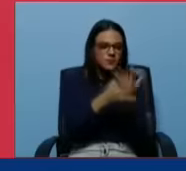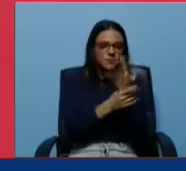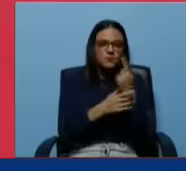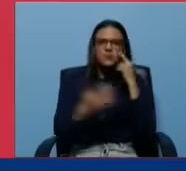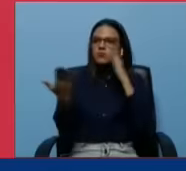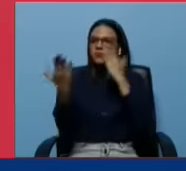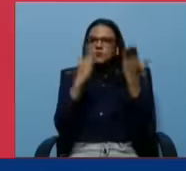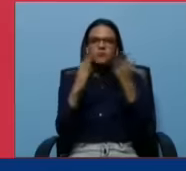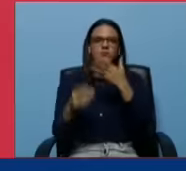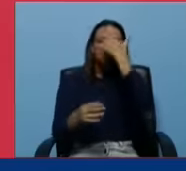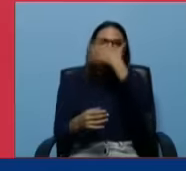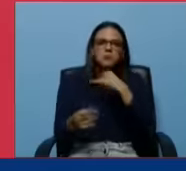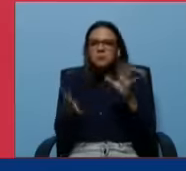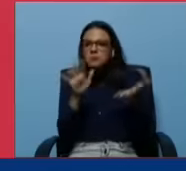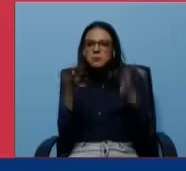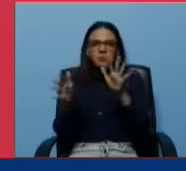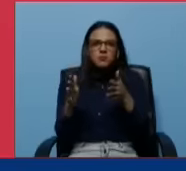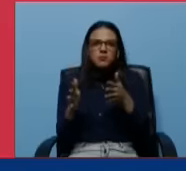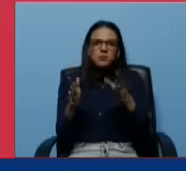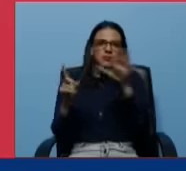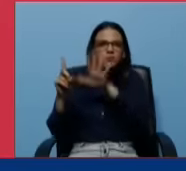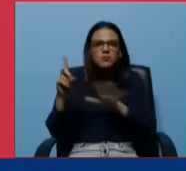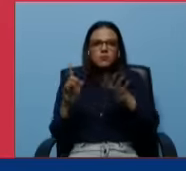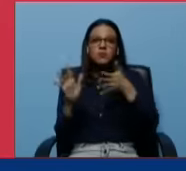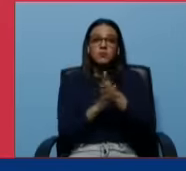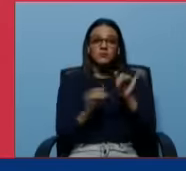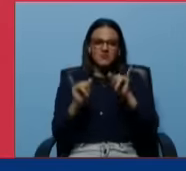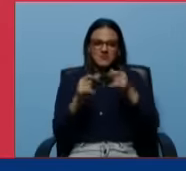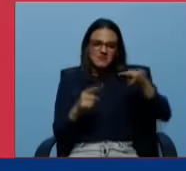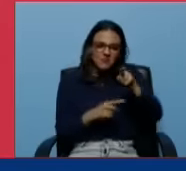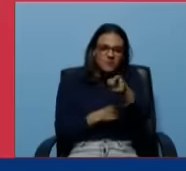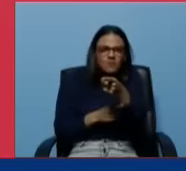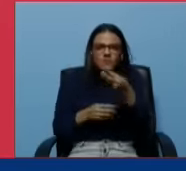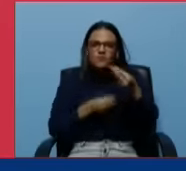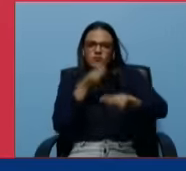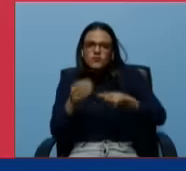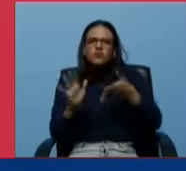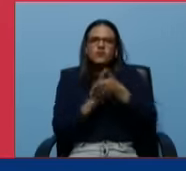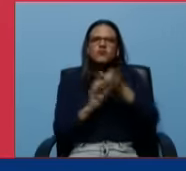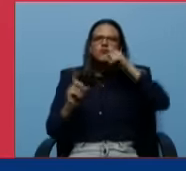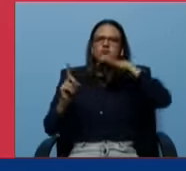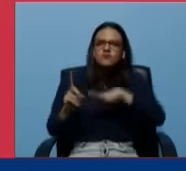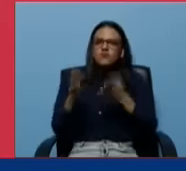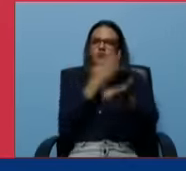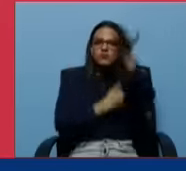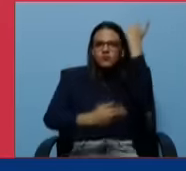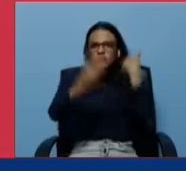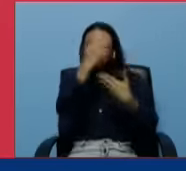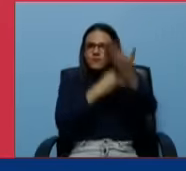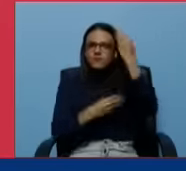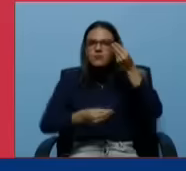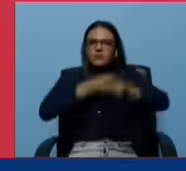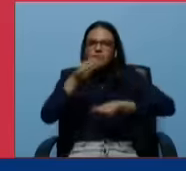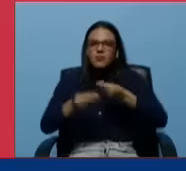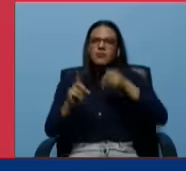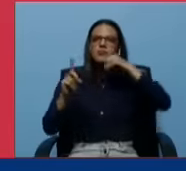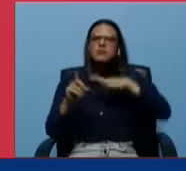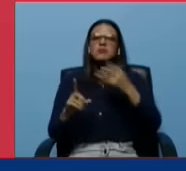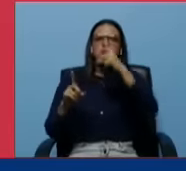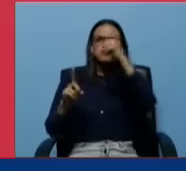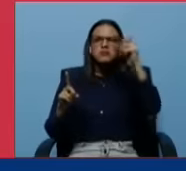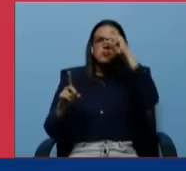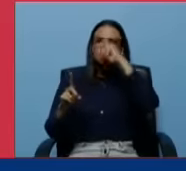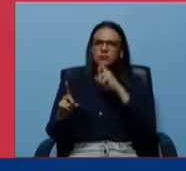similitudes entre el fascismo y el nazismo y el franquismo. de hace 100